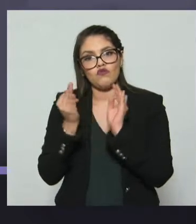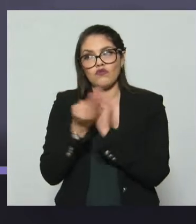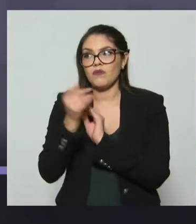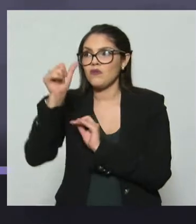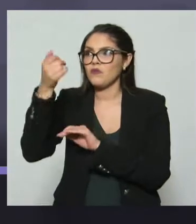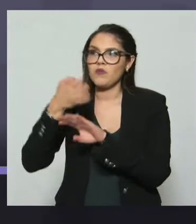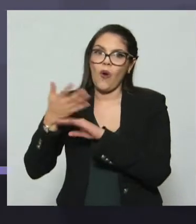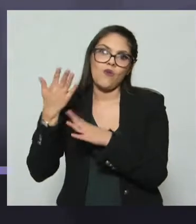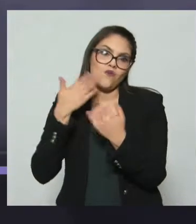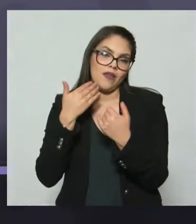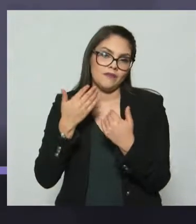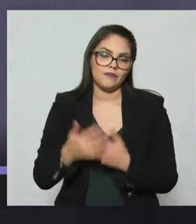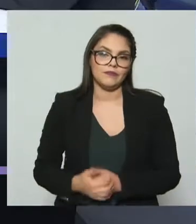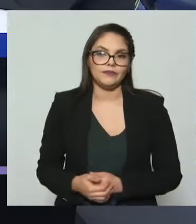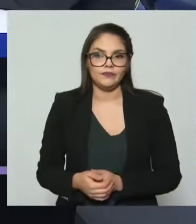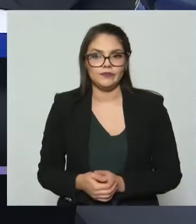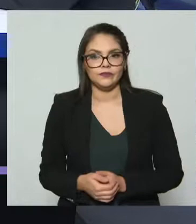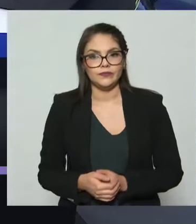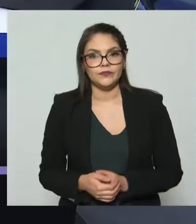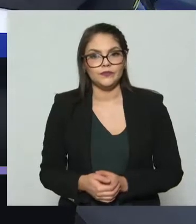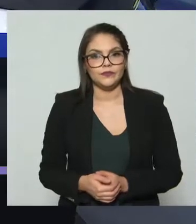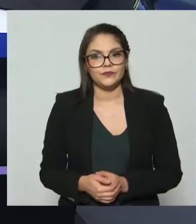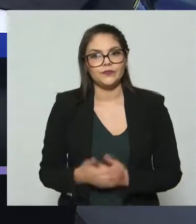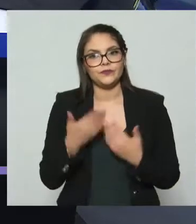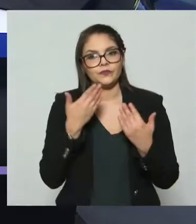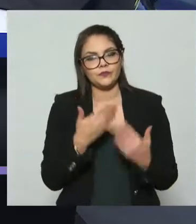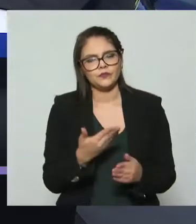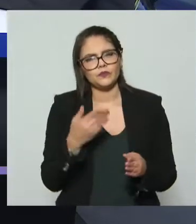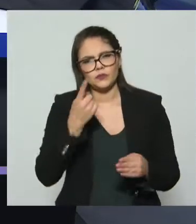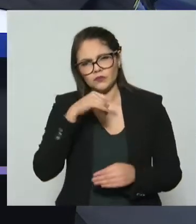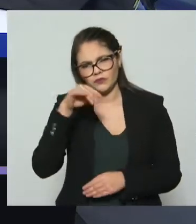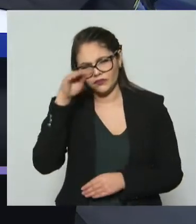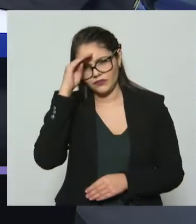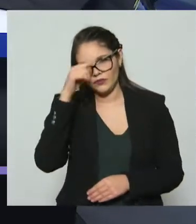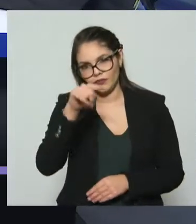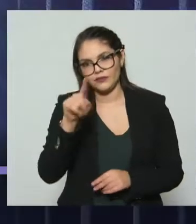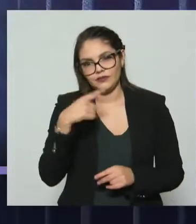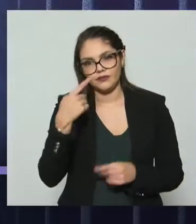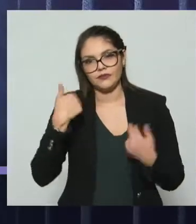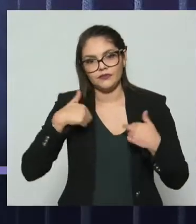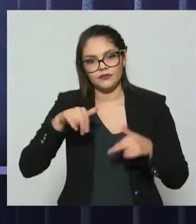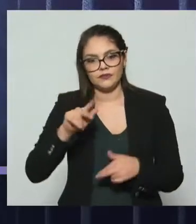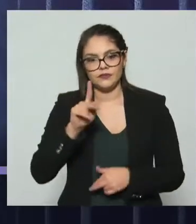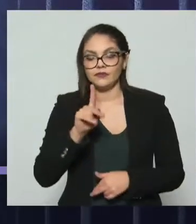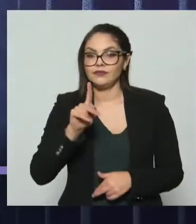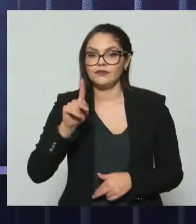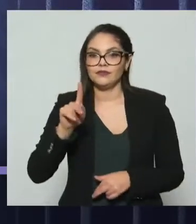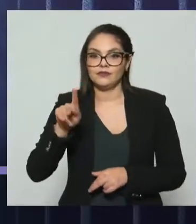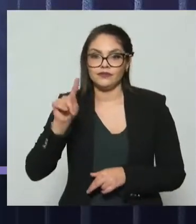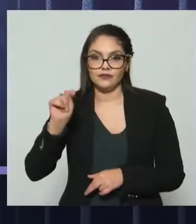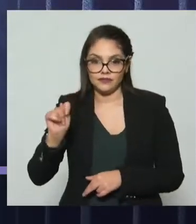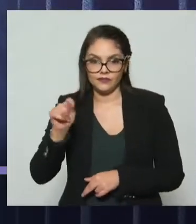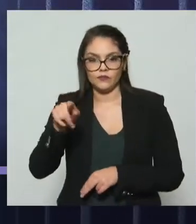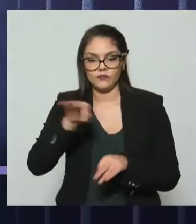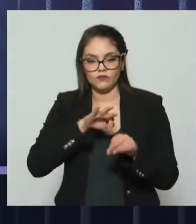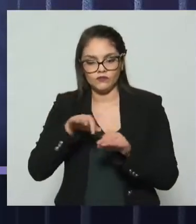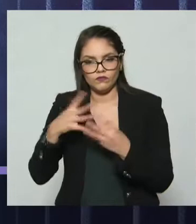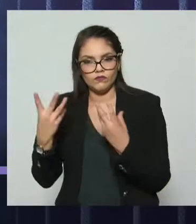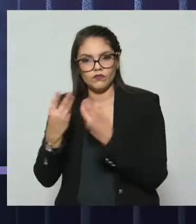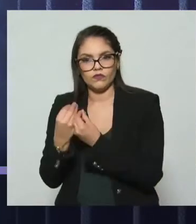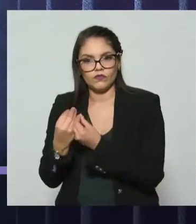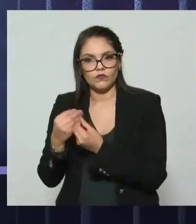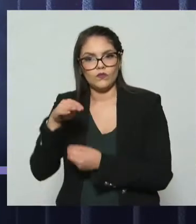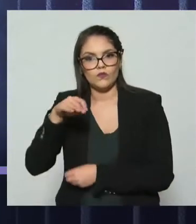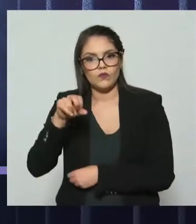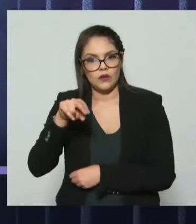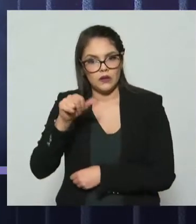estados. Diputada Clavel, desde la bancada que representas, que es el Partido del Trabajo, has acompañado al Morena a lo largo de todo el